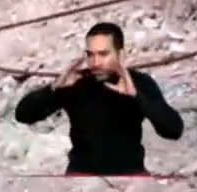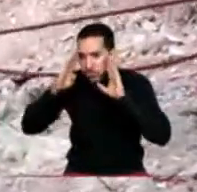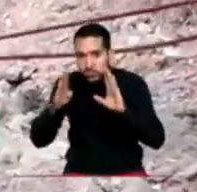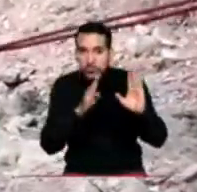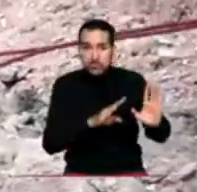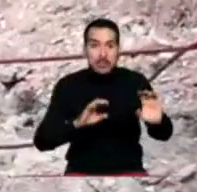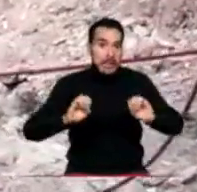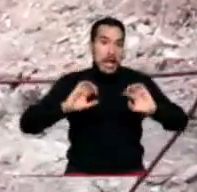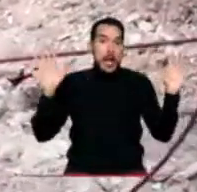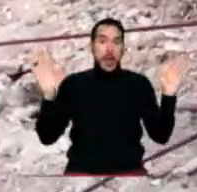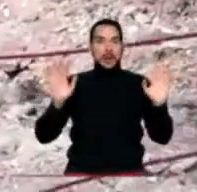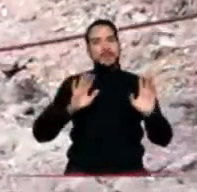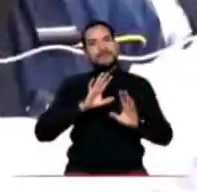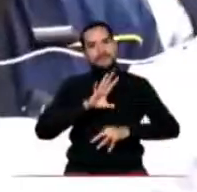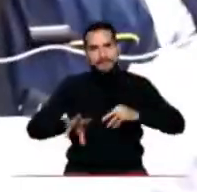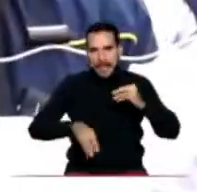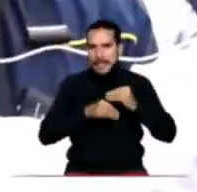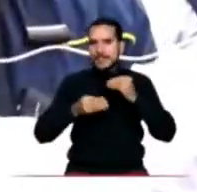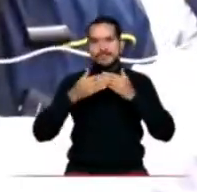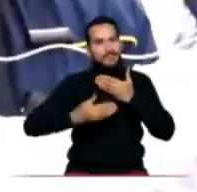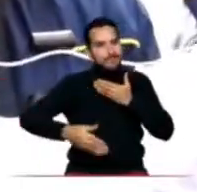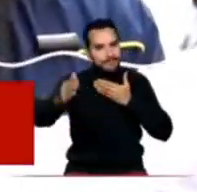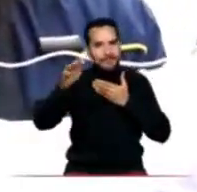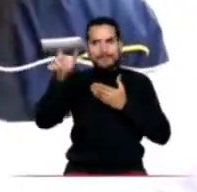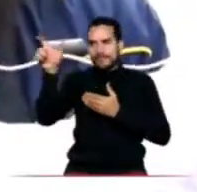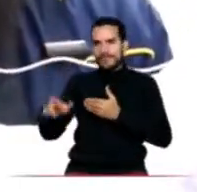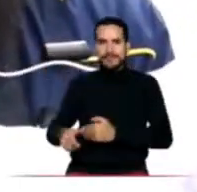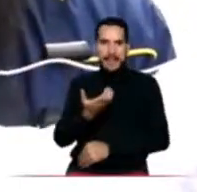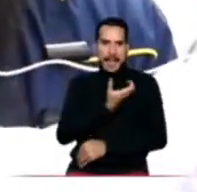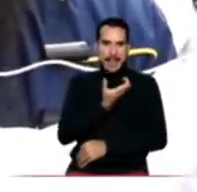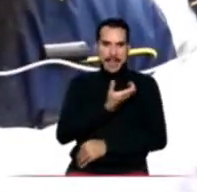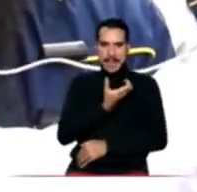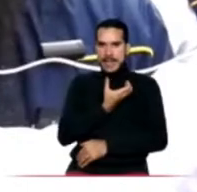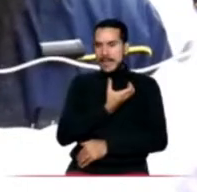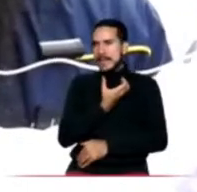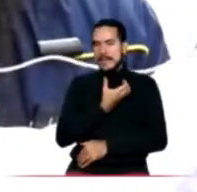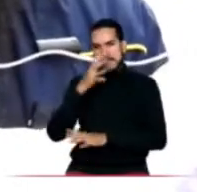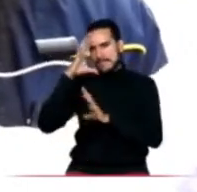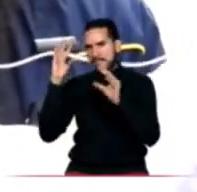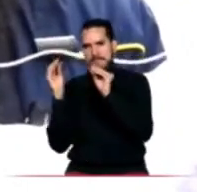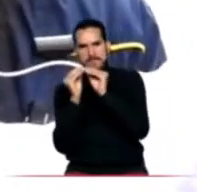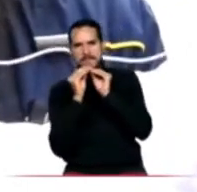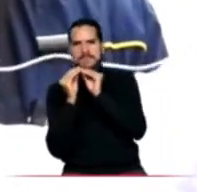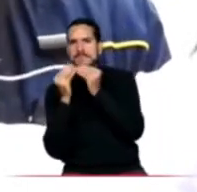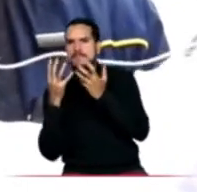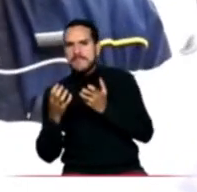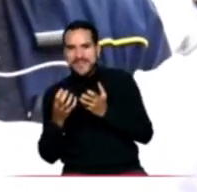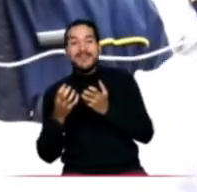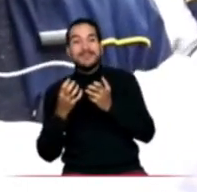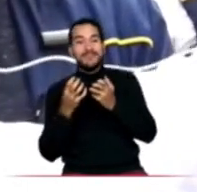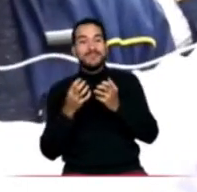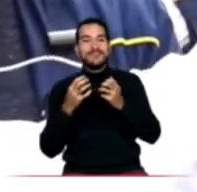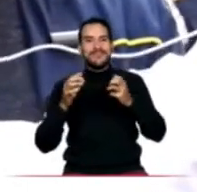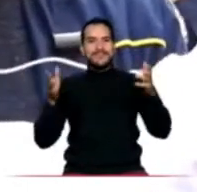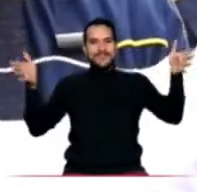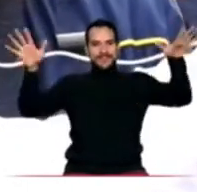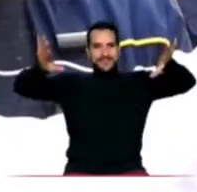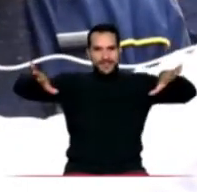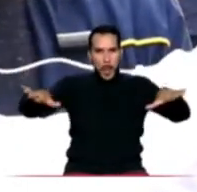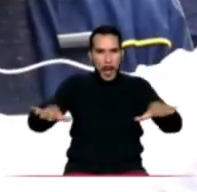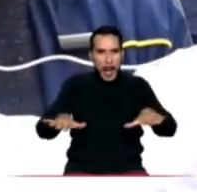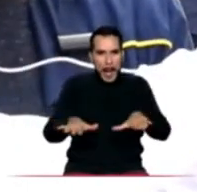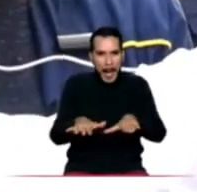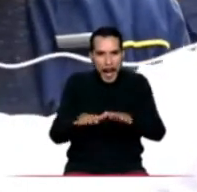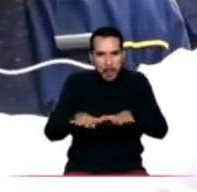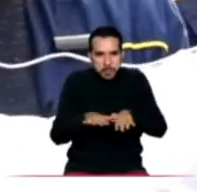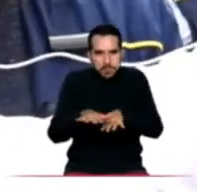nosotros en adelante con el señor alcalde, es desde el punto de vista de la planeación de toda la microcuenca y sobre todo